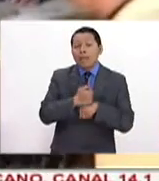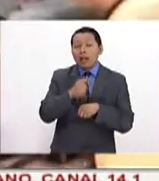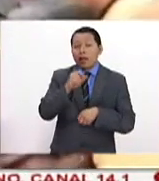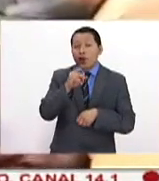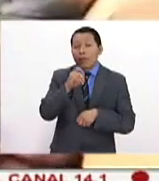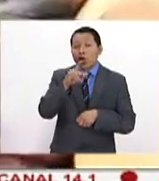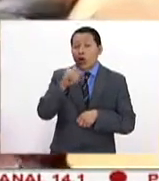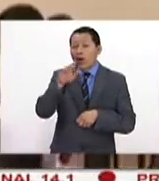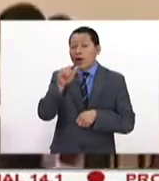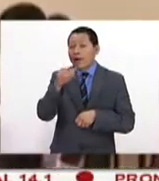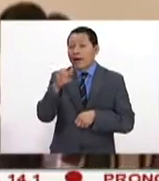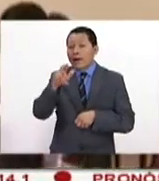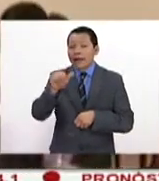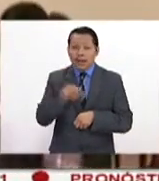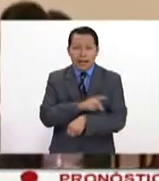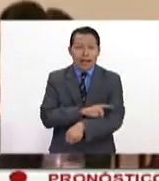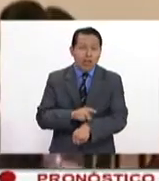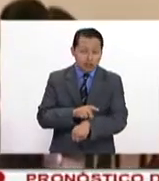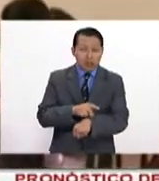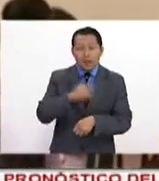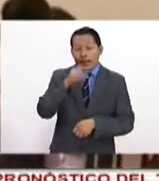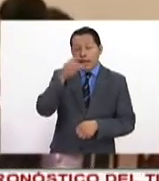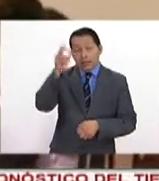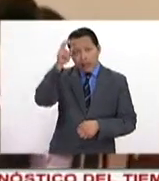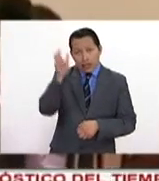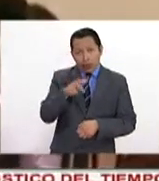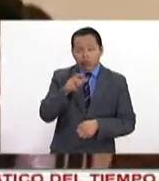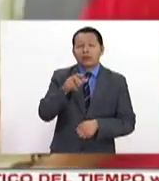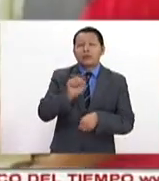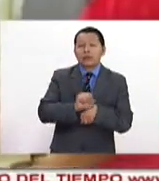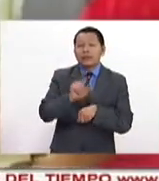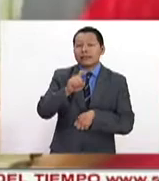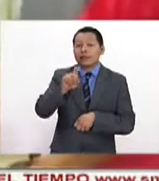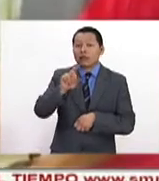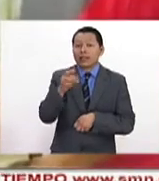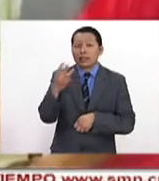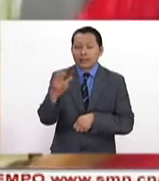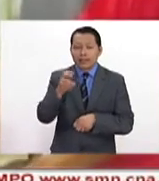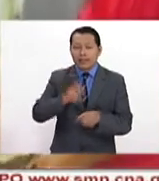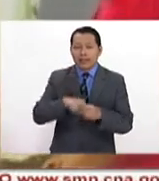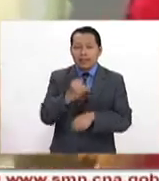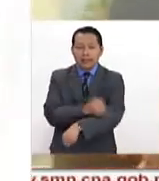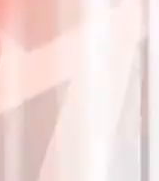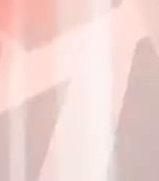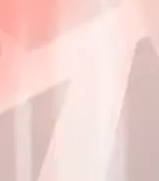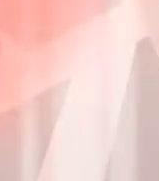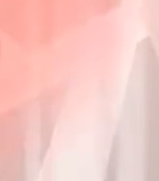Leopoldo Camarena en la delegación Miguel Hidalgo y la secundaria 133 en Iztacalco.